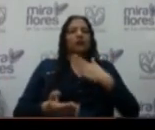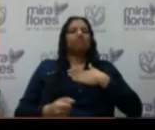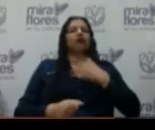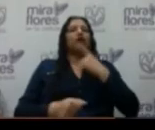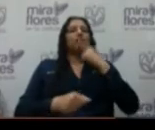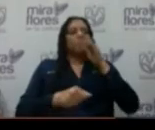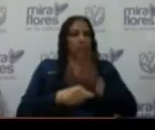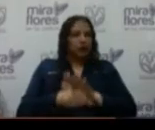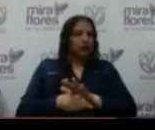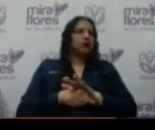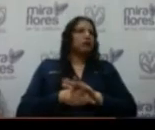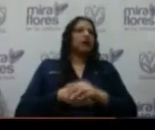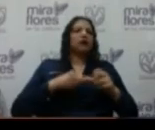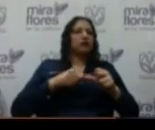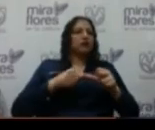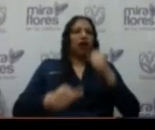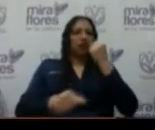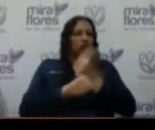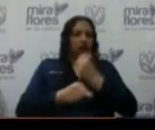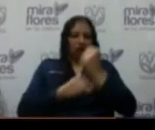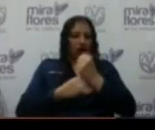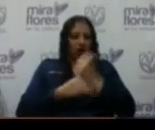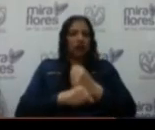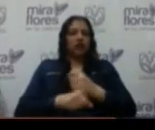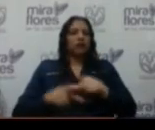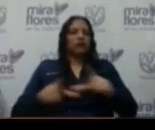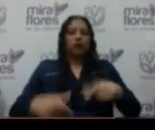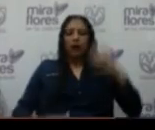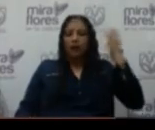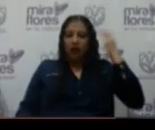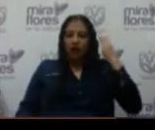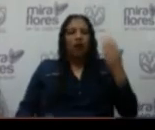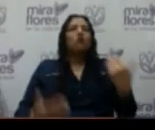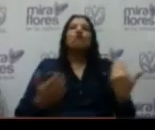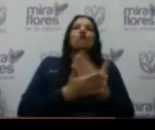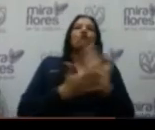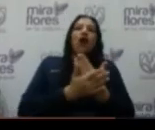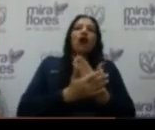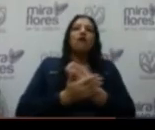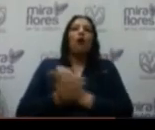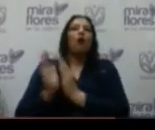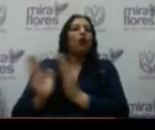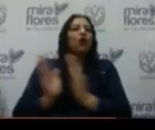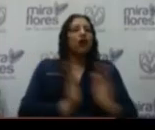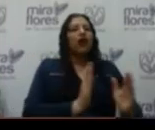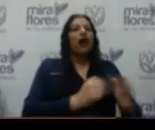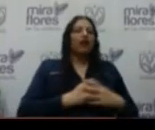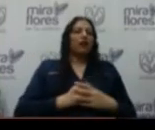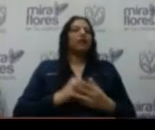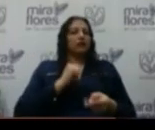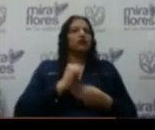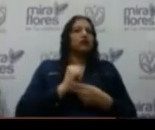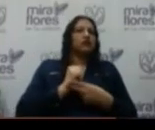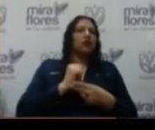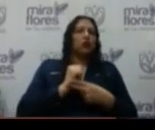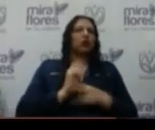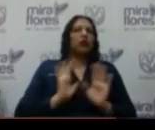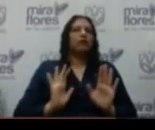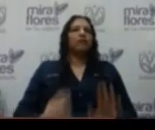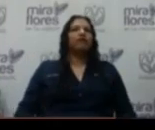para seguir haciendo de Miraflores una ciudad moderna, ordenada, segura, pero